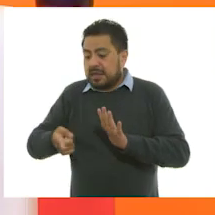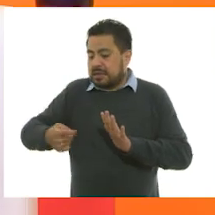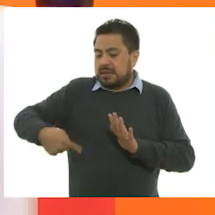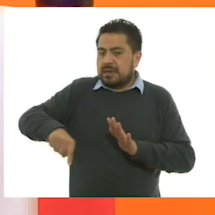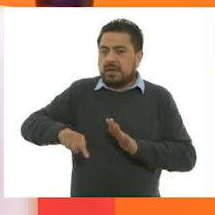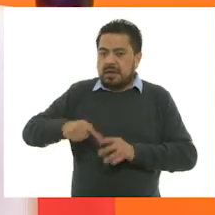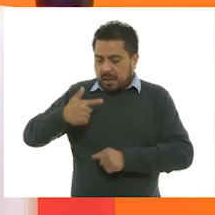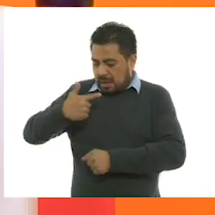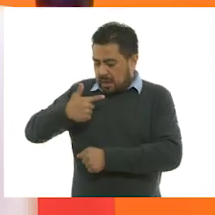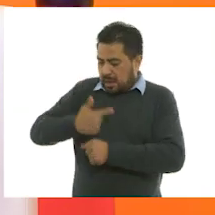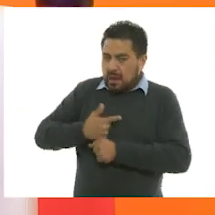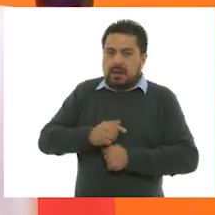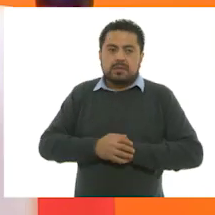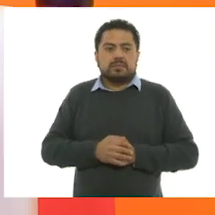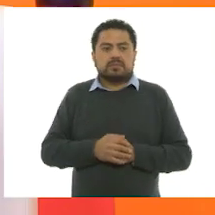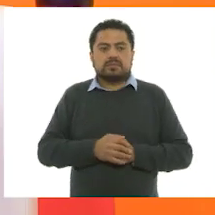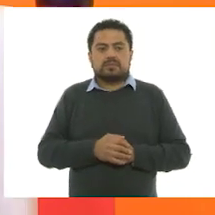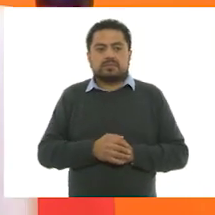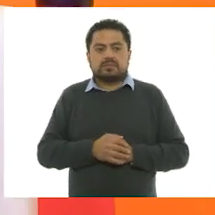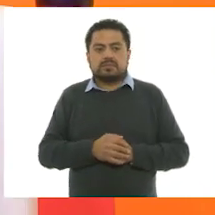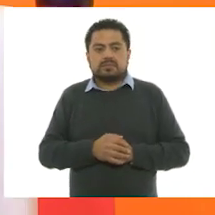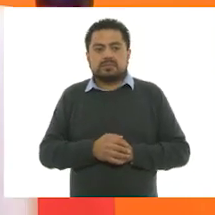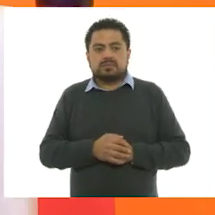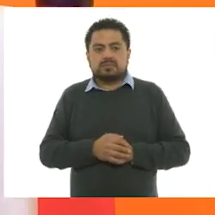y los niños.